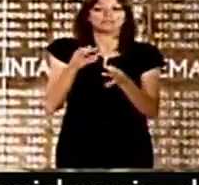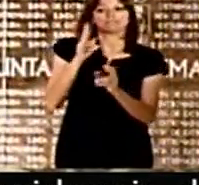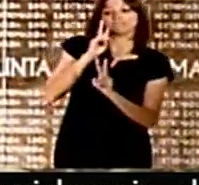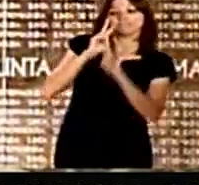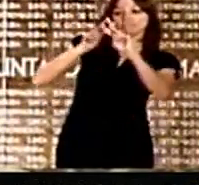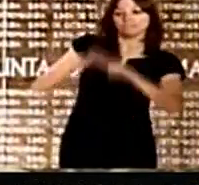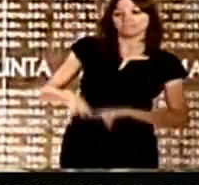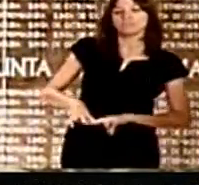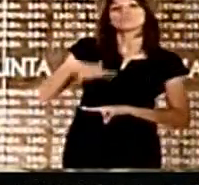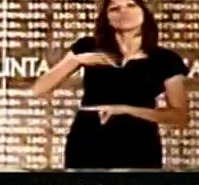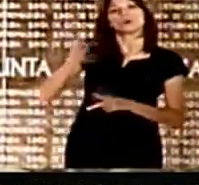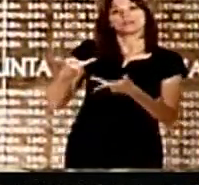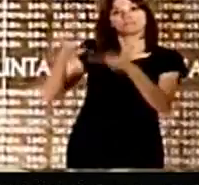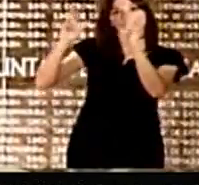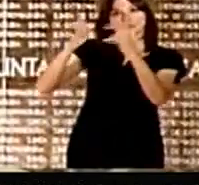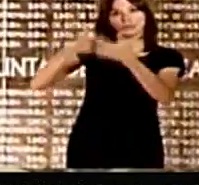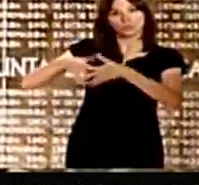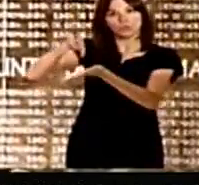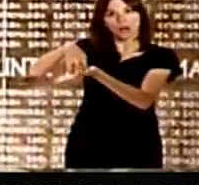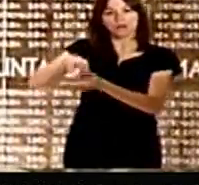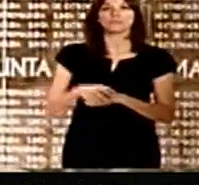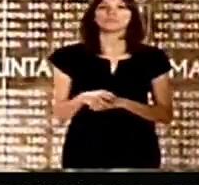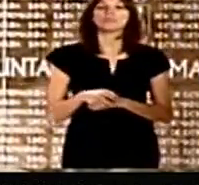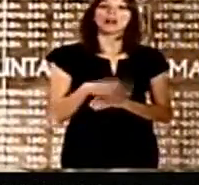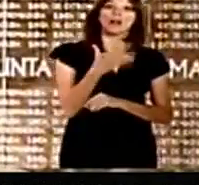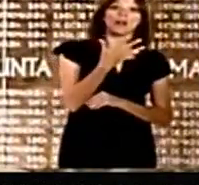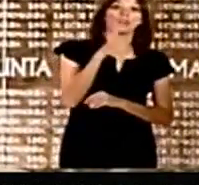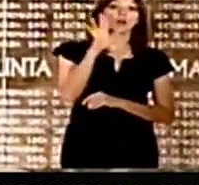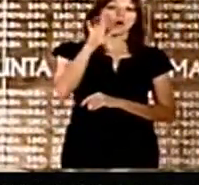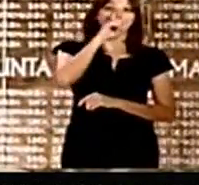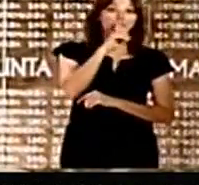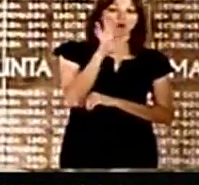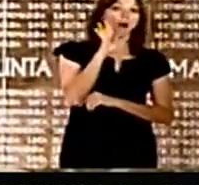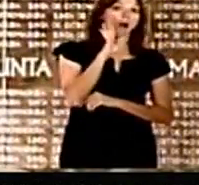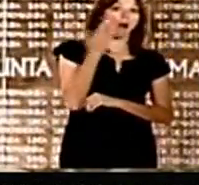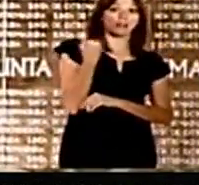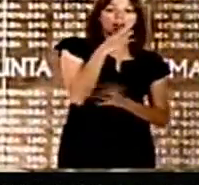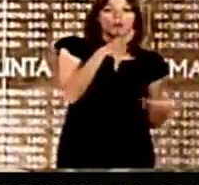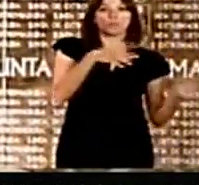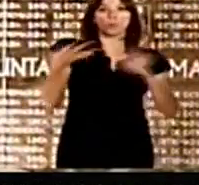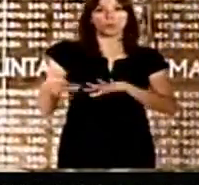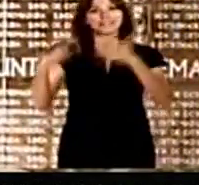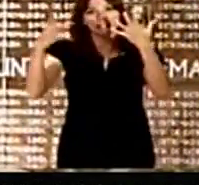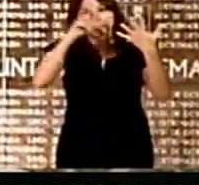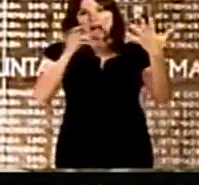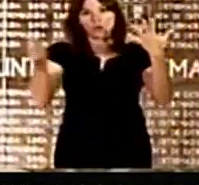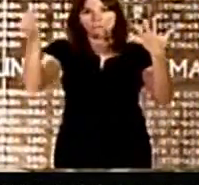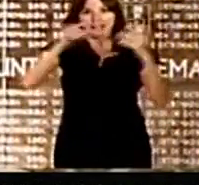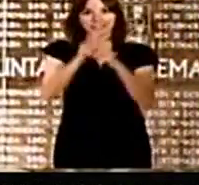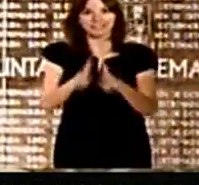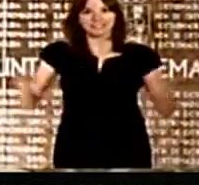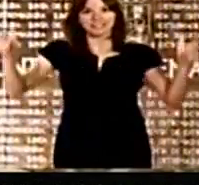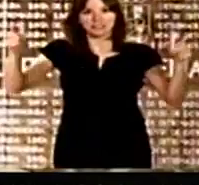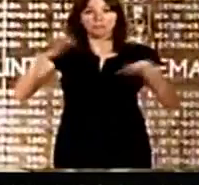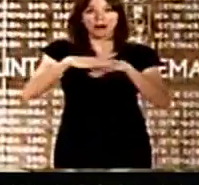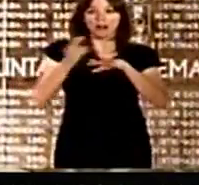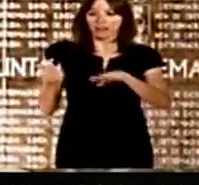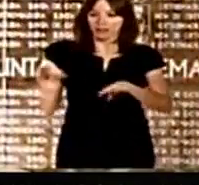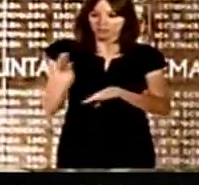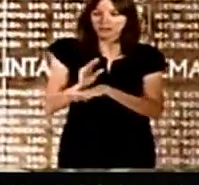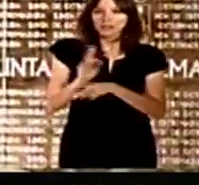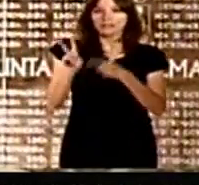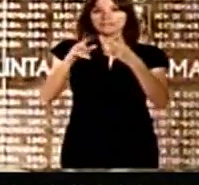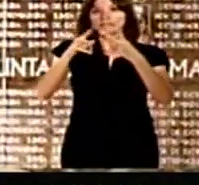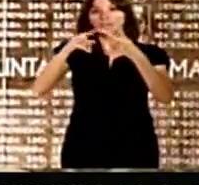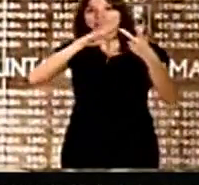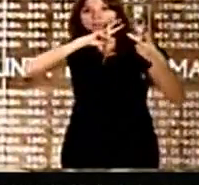suelo industrial. Se eleva de 5 a 7 años la obligación del beneficiario de mantener la inversión, la actividad y el